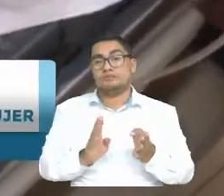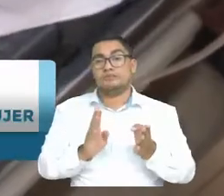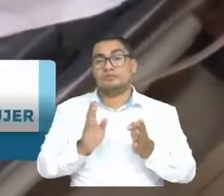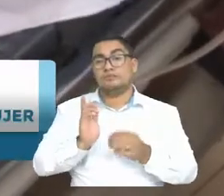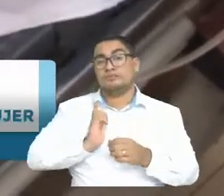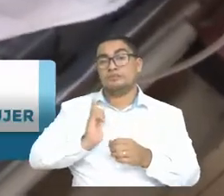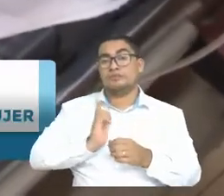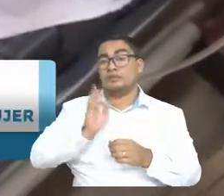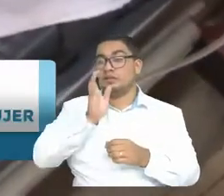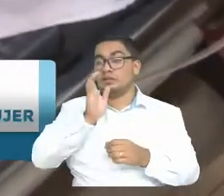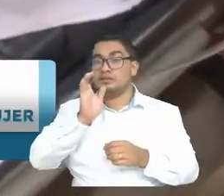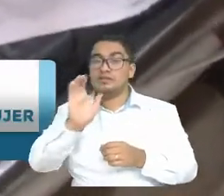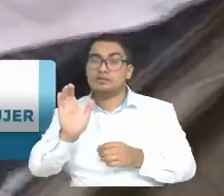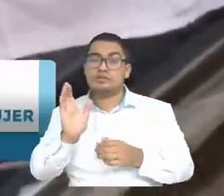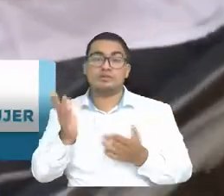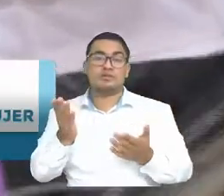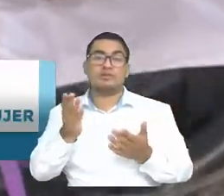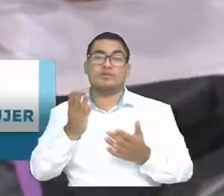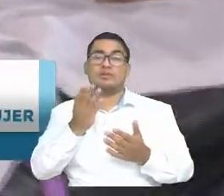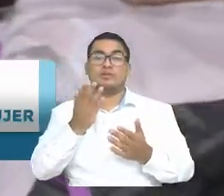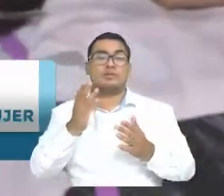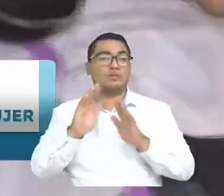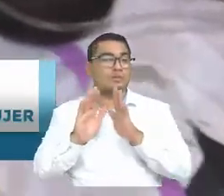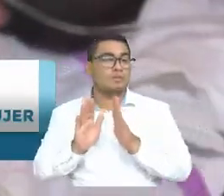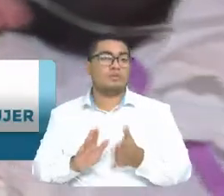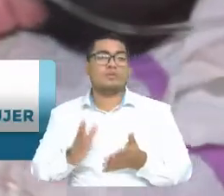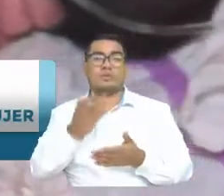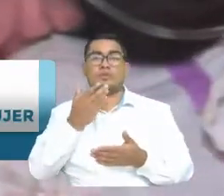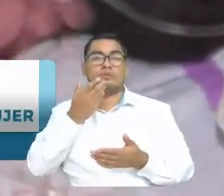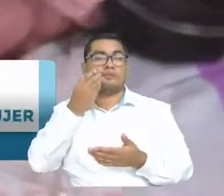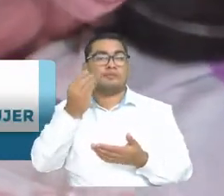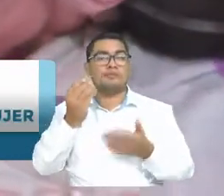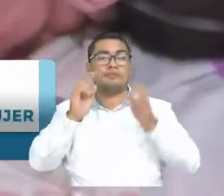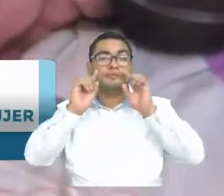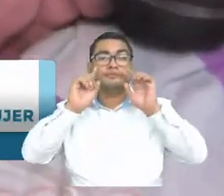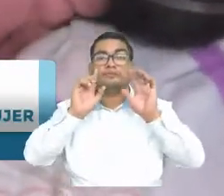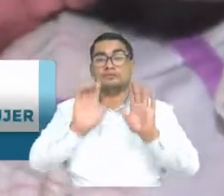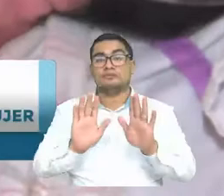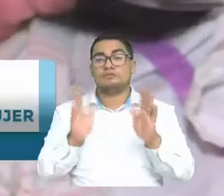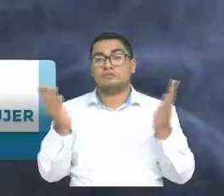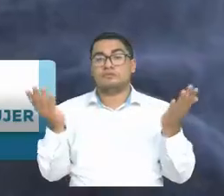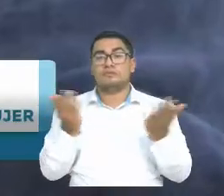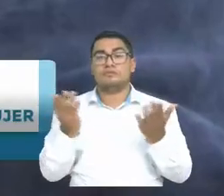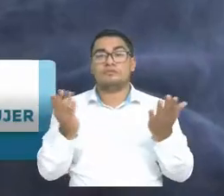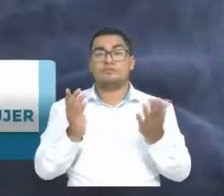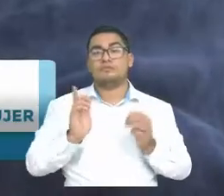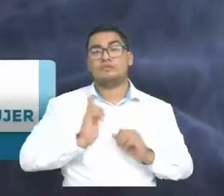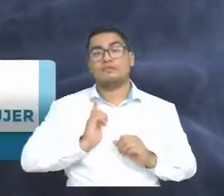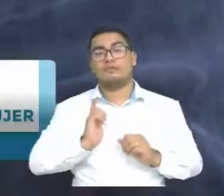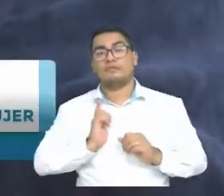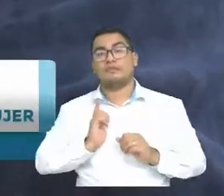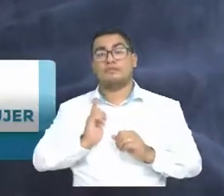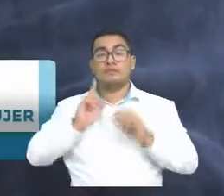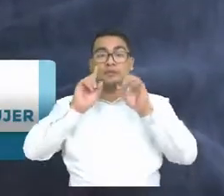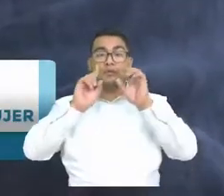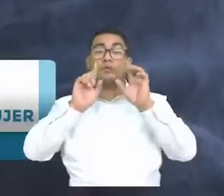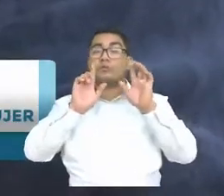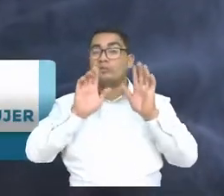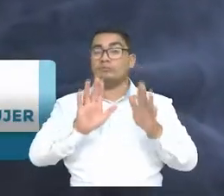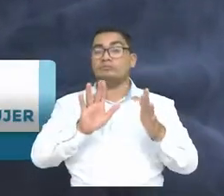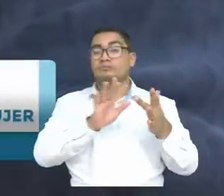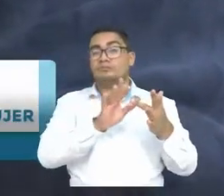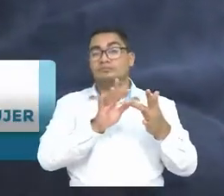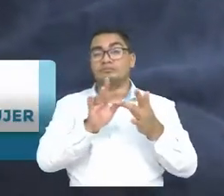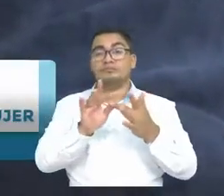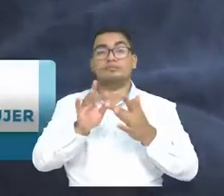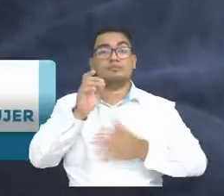una niña o una adolescente que está embarazada, ¿cuáles son esos cuidados que tienen que tener? Son cuidados extra, ¿verdad? Porque con